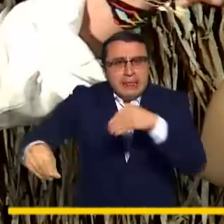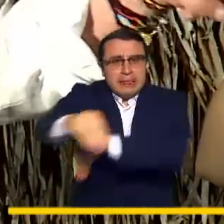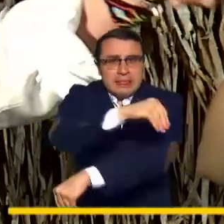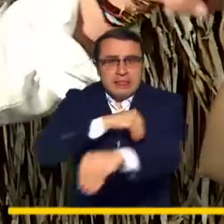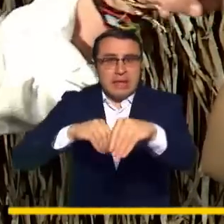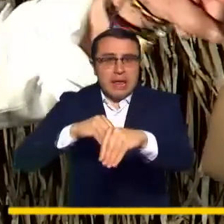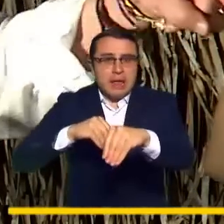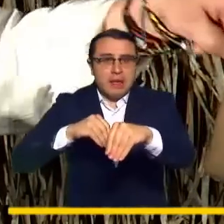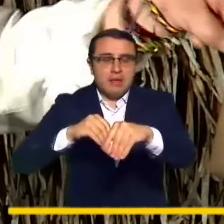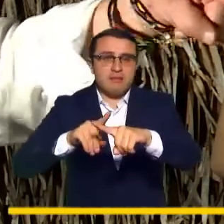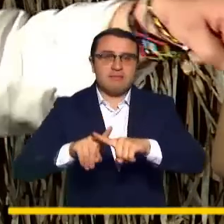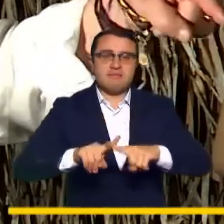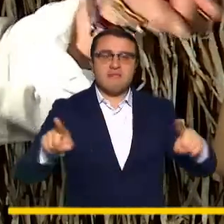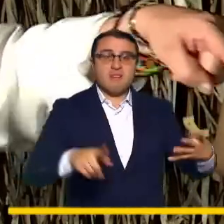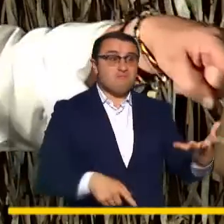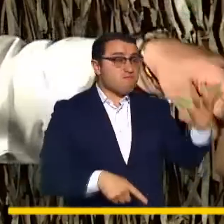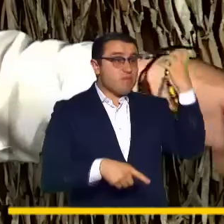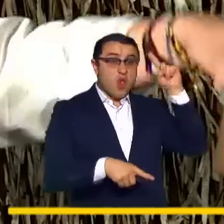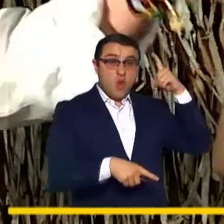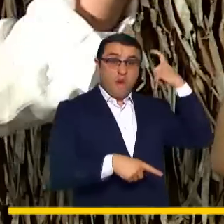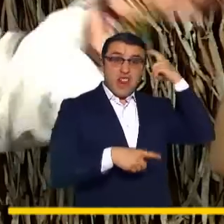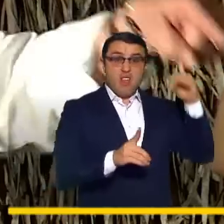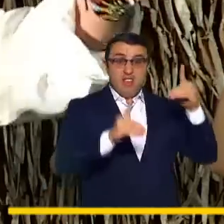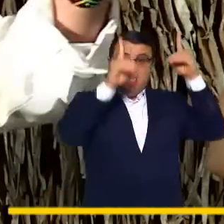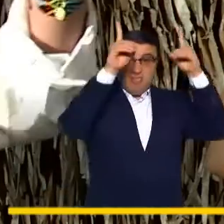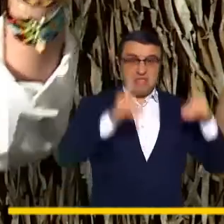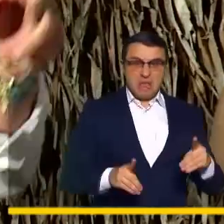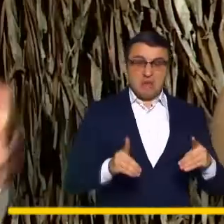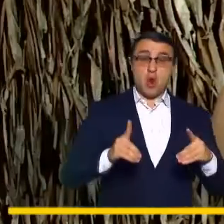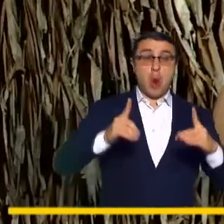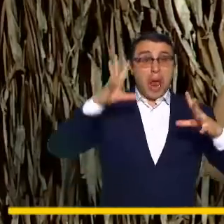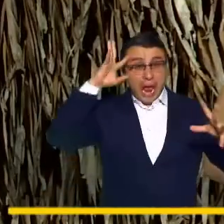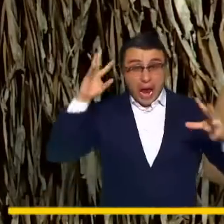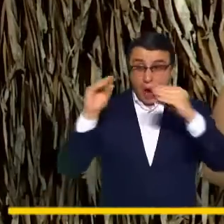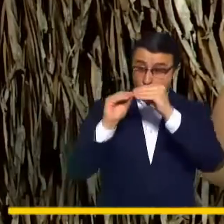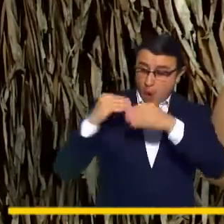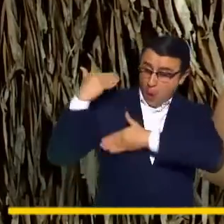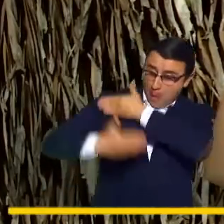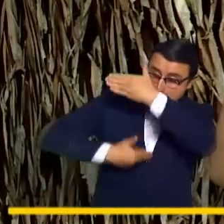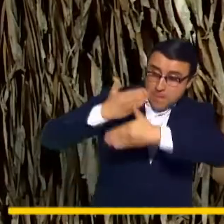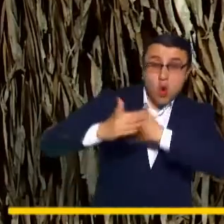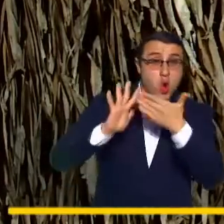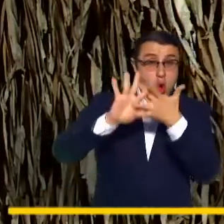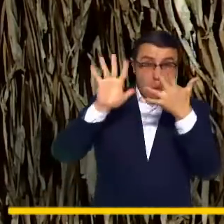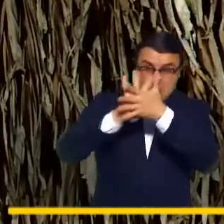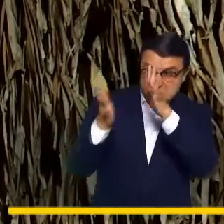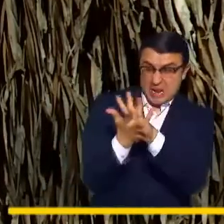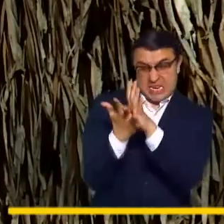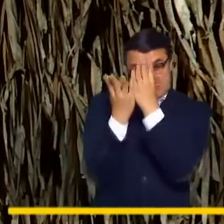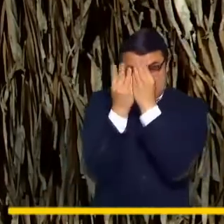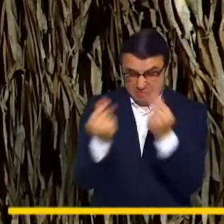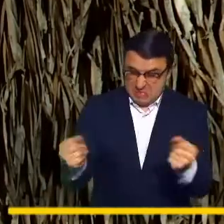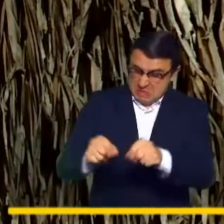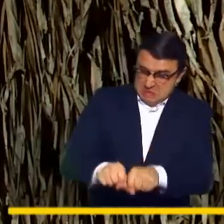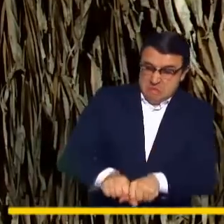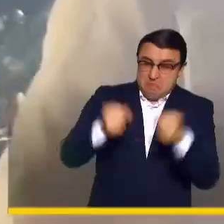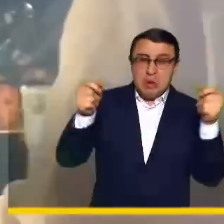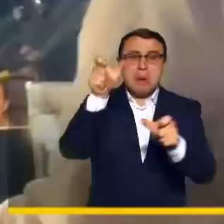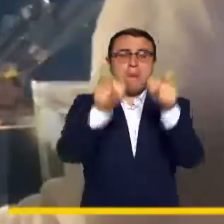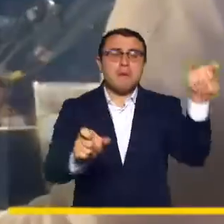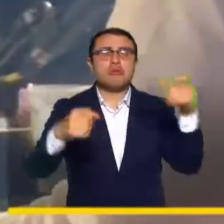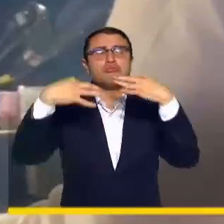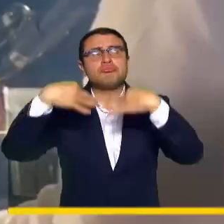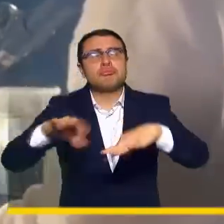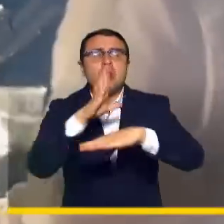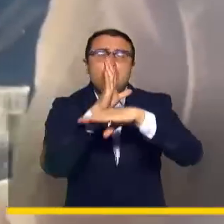que decidieron congelar y hacer trizas los procesos de paz y condenar a la gente